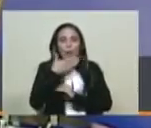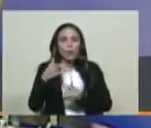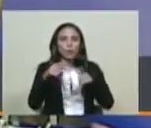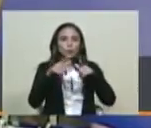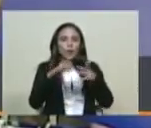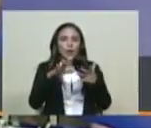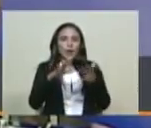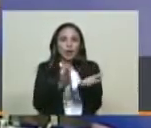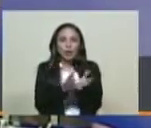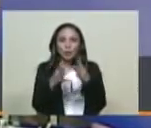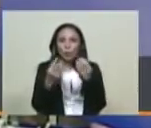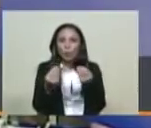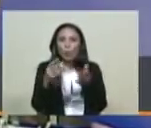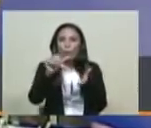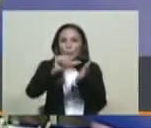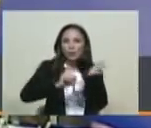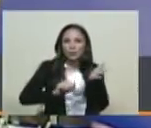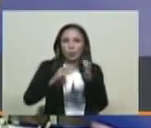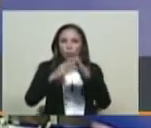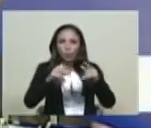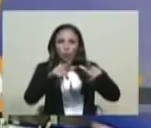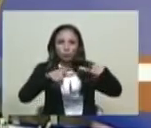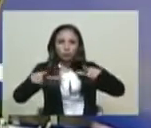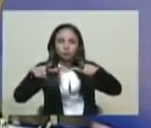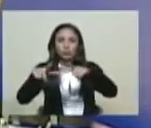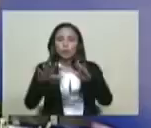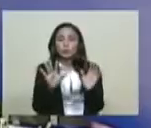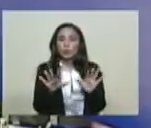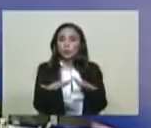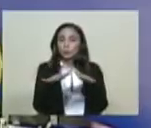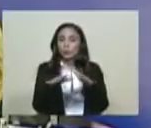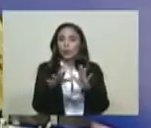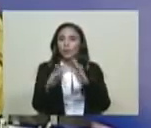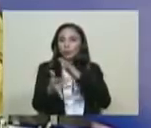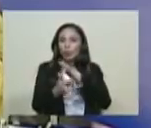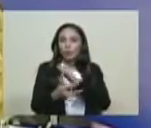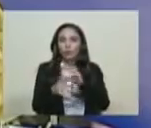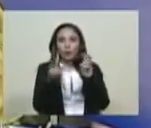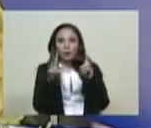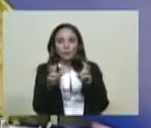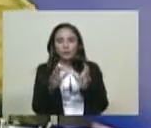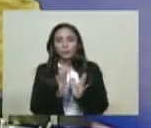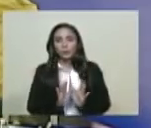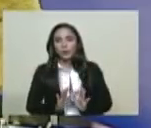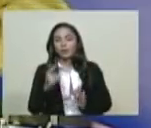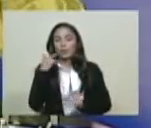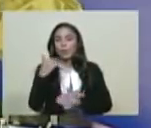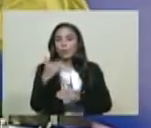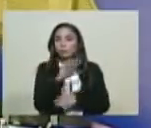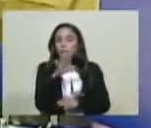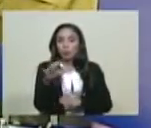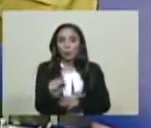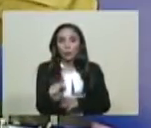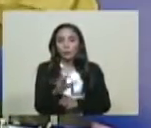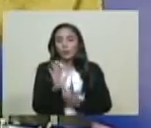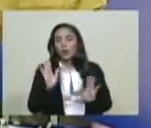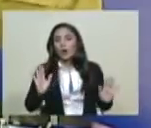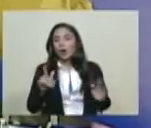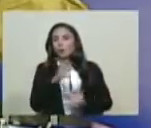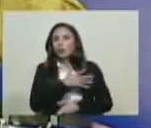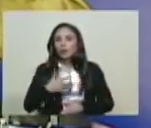que tenemos presupuestos en Petro desde ya, es algo nuevo, ministro López, y usted dígame cuántos